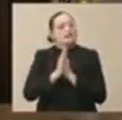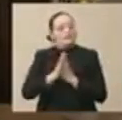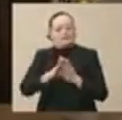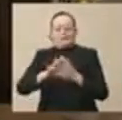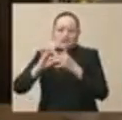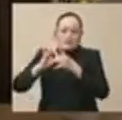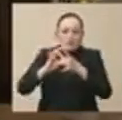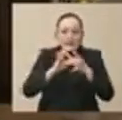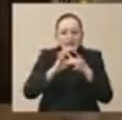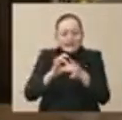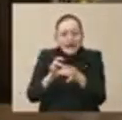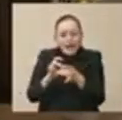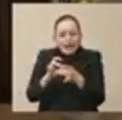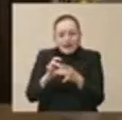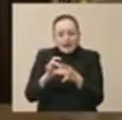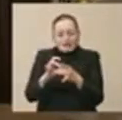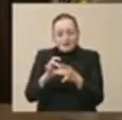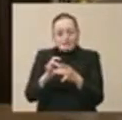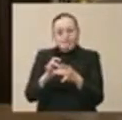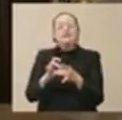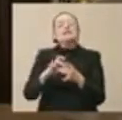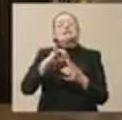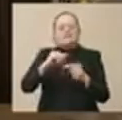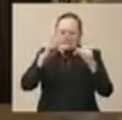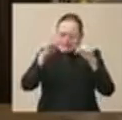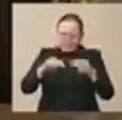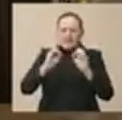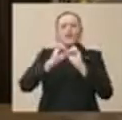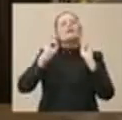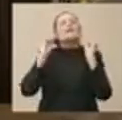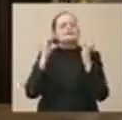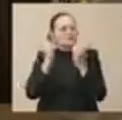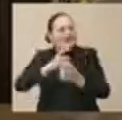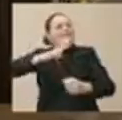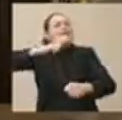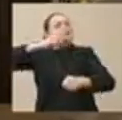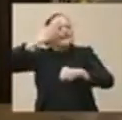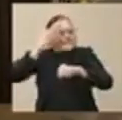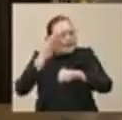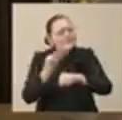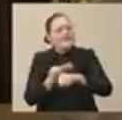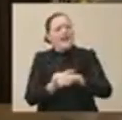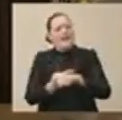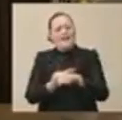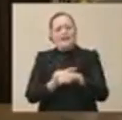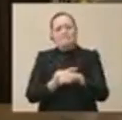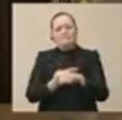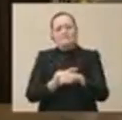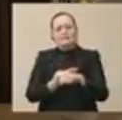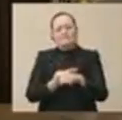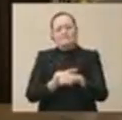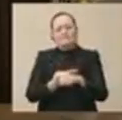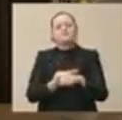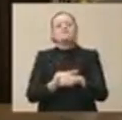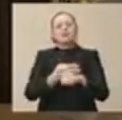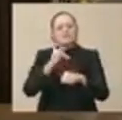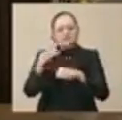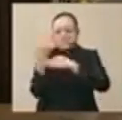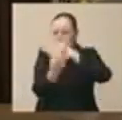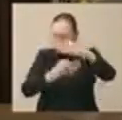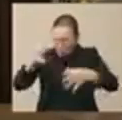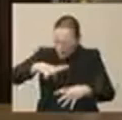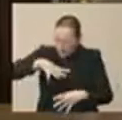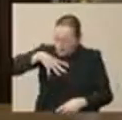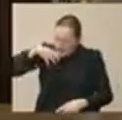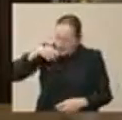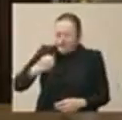refrendemos nuestra solidaridad y evidenciamos una vez más que somos una sociedad responsable y